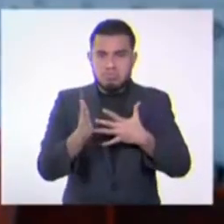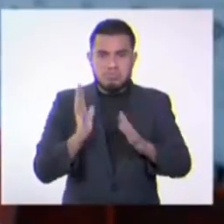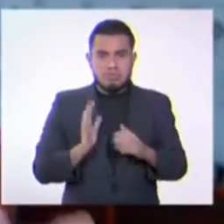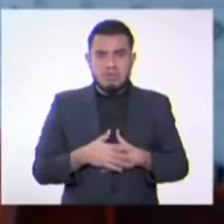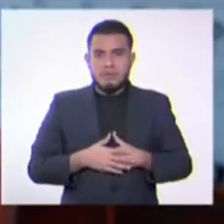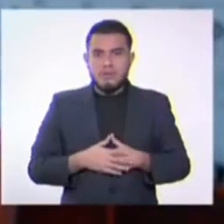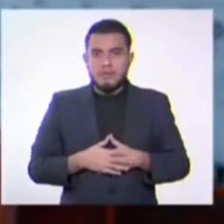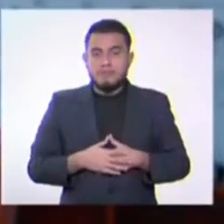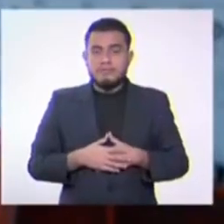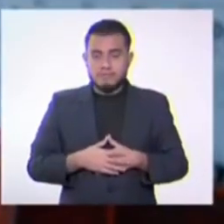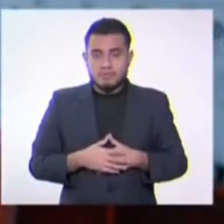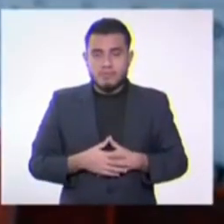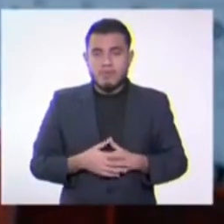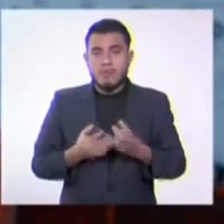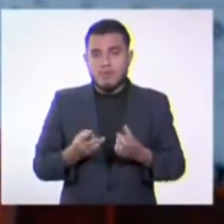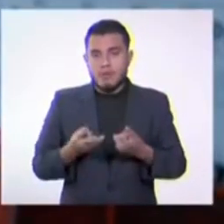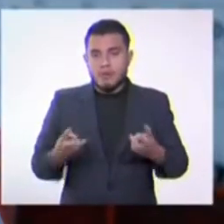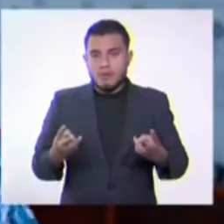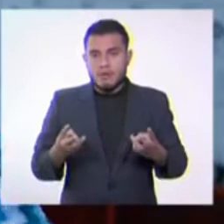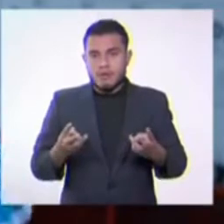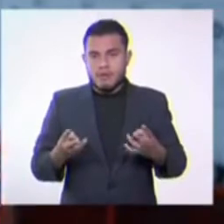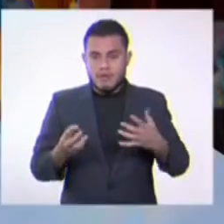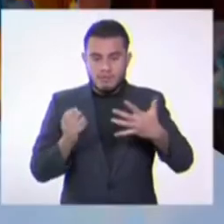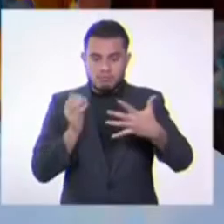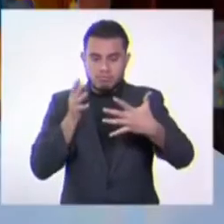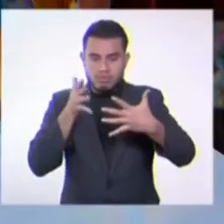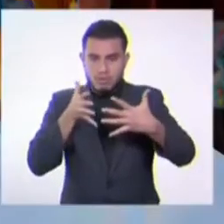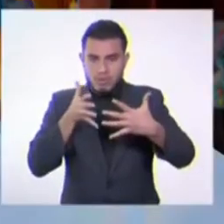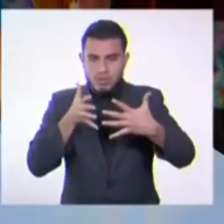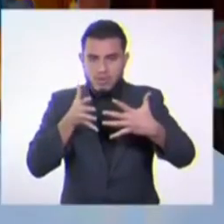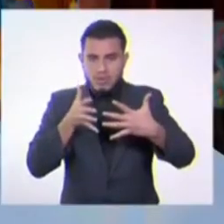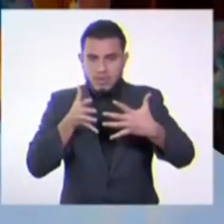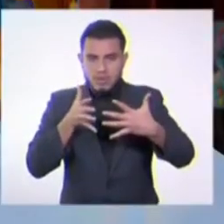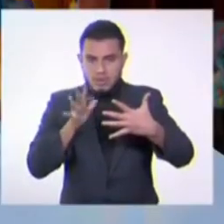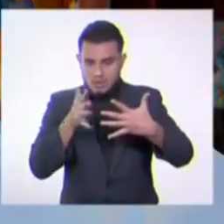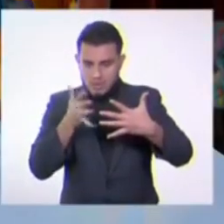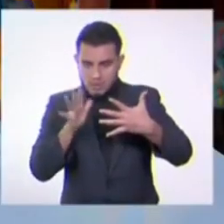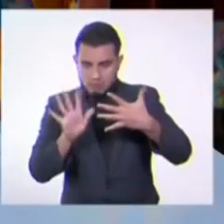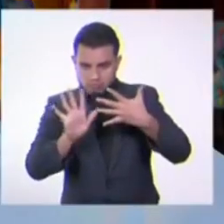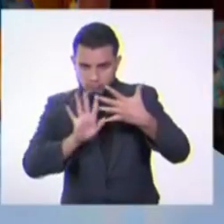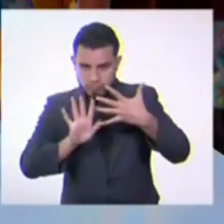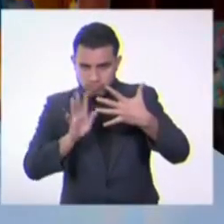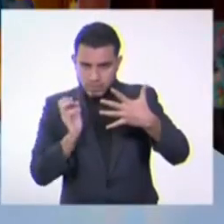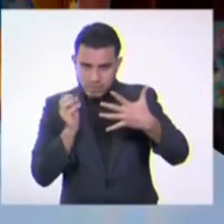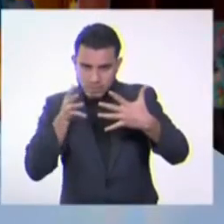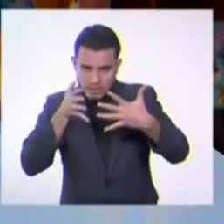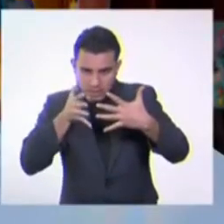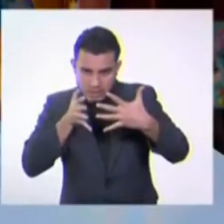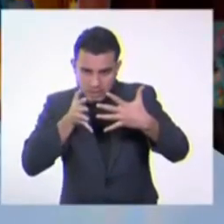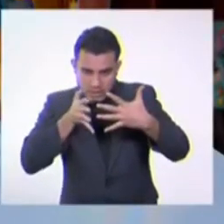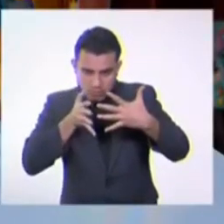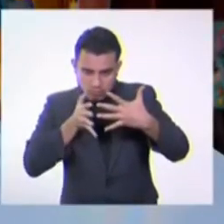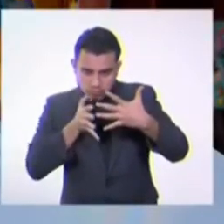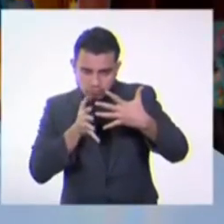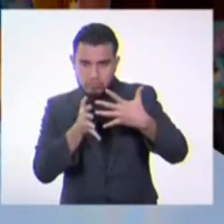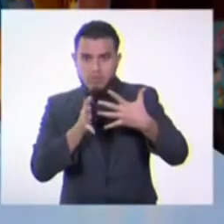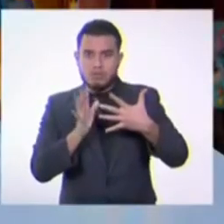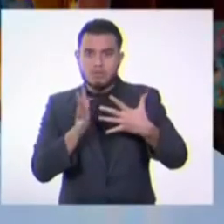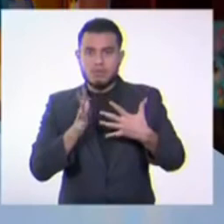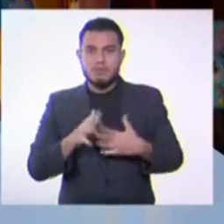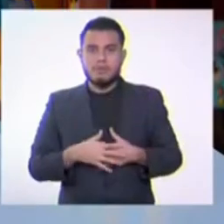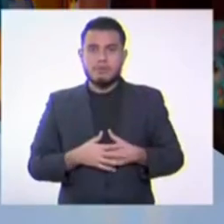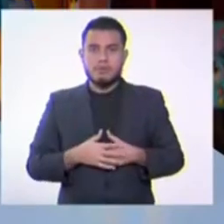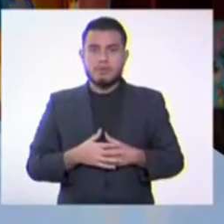material translúcido es aquel que permite que la luz pueda pasar de manera parcial. Y